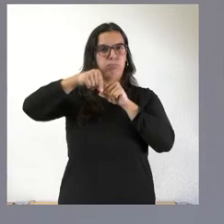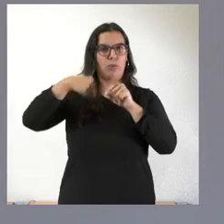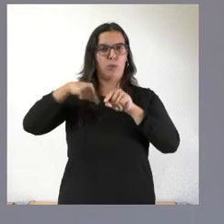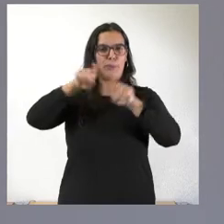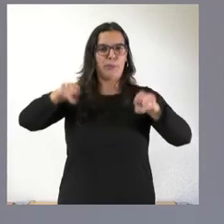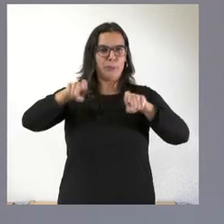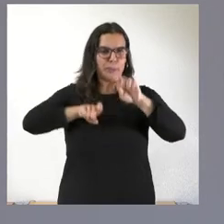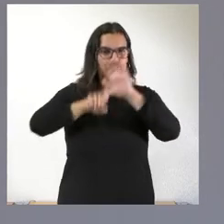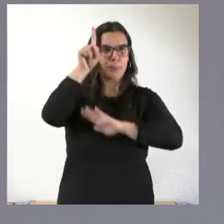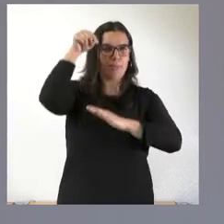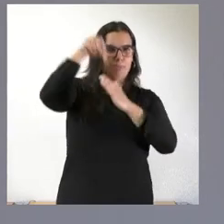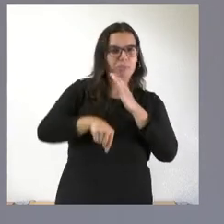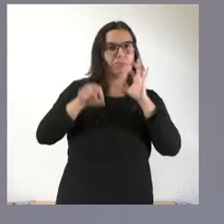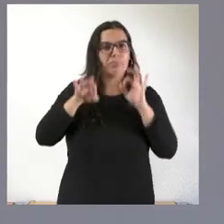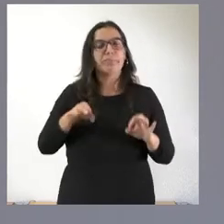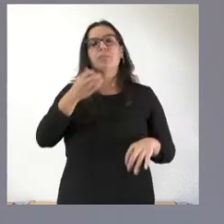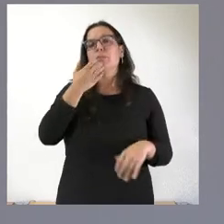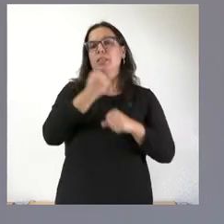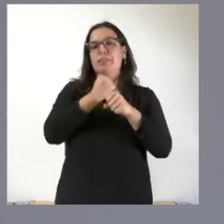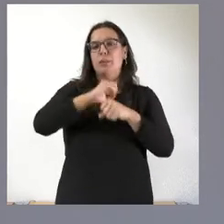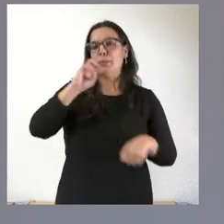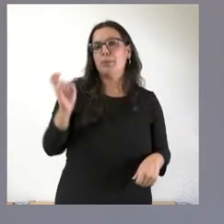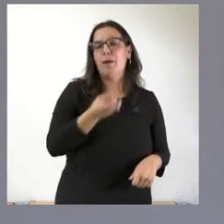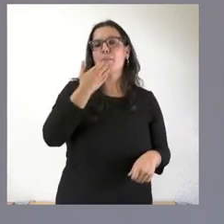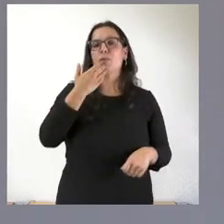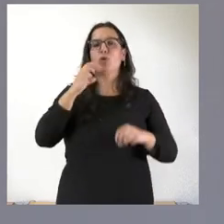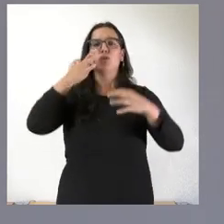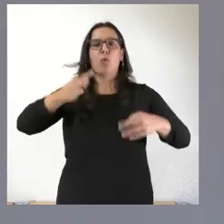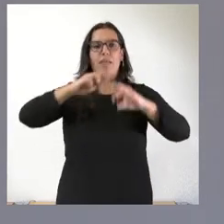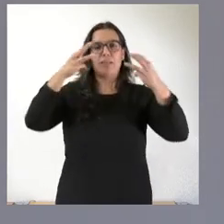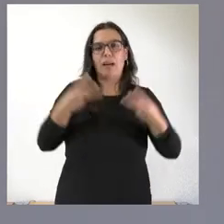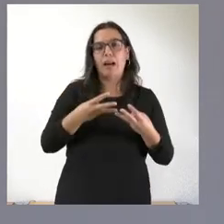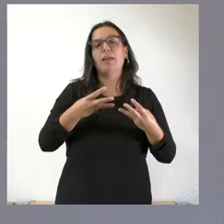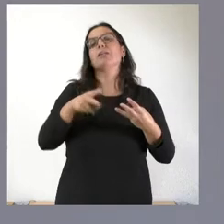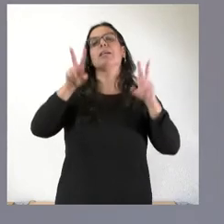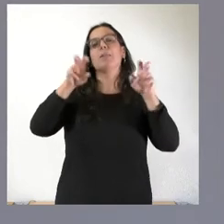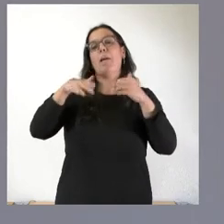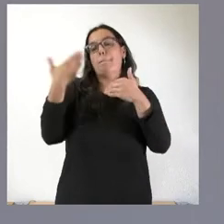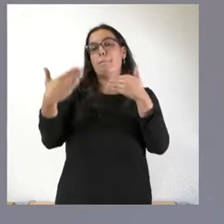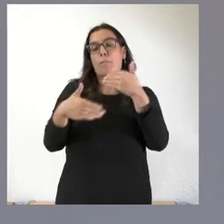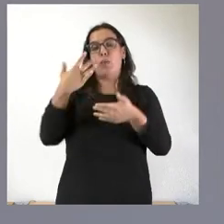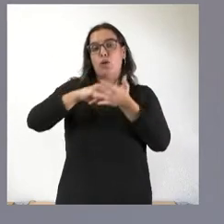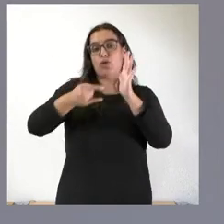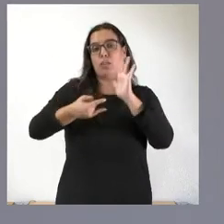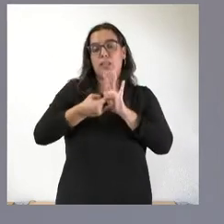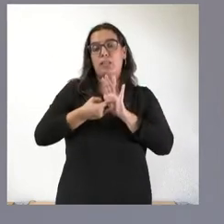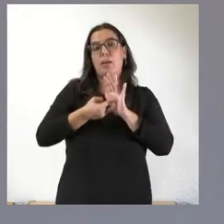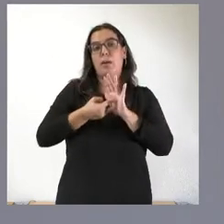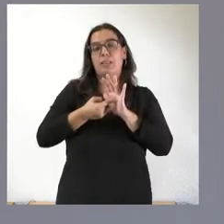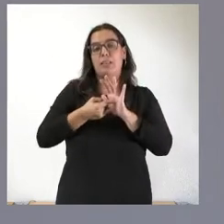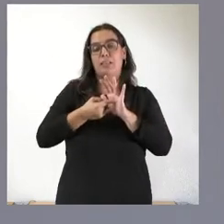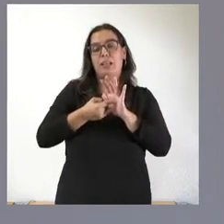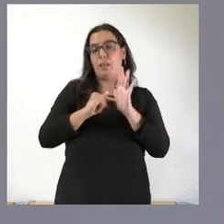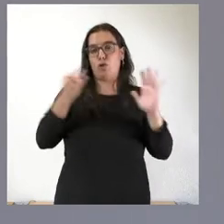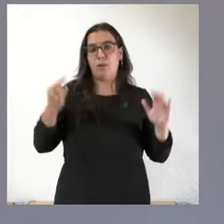avanzando en algunas tareas, como pueda ser todo lo que tiene que ver con la ciberseguridad basado en estos modernos principios tecnológicos. Y,